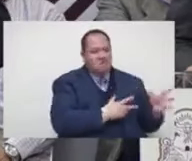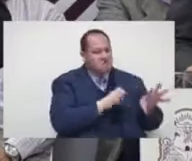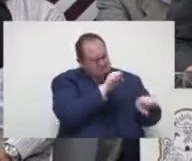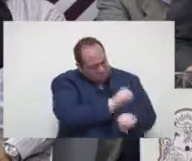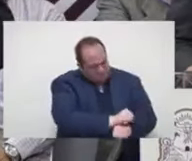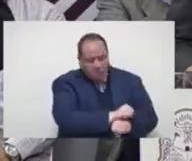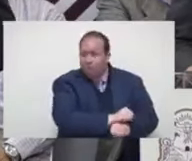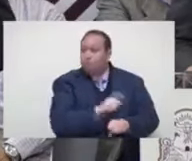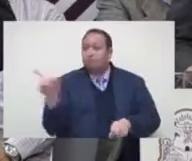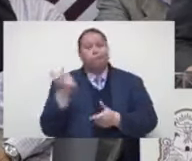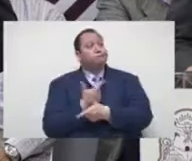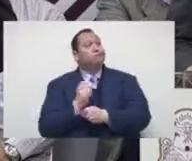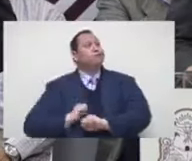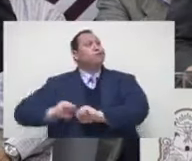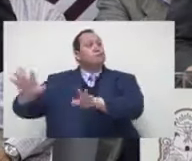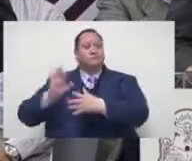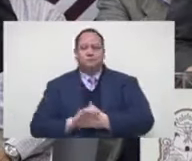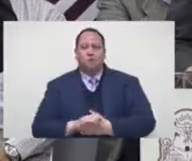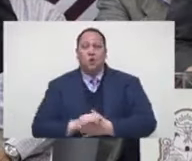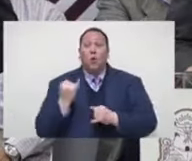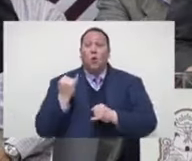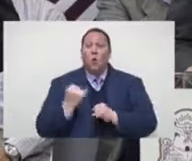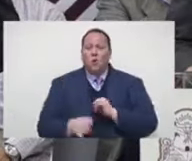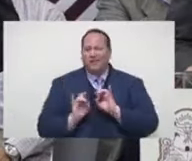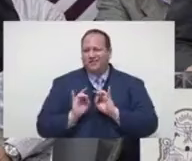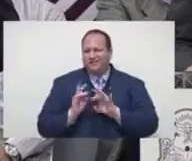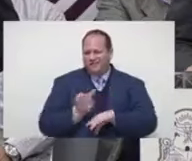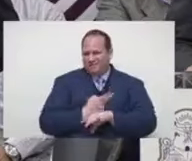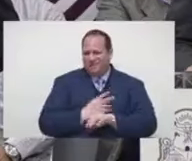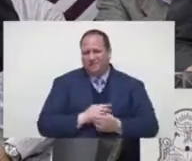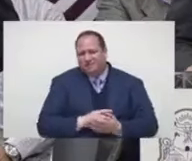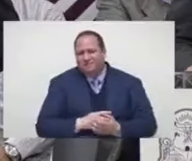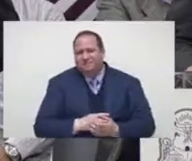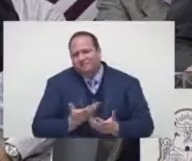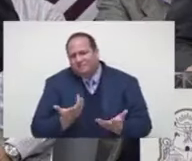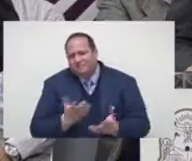cosa más no nos suelta. Y ahorita en este último caso, de los